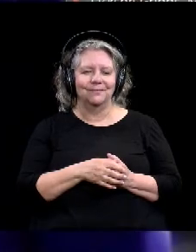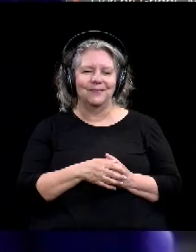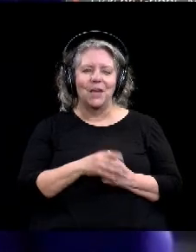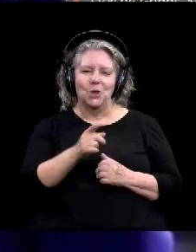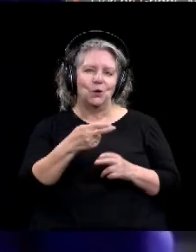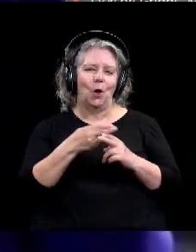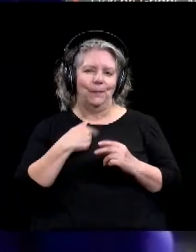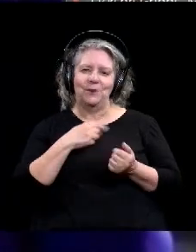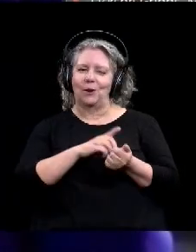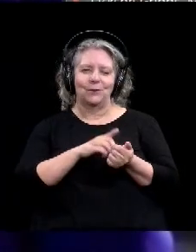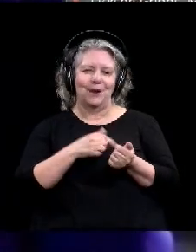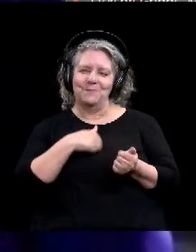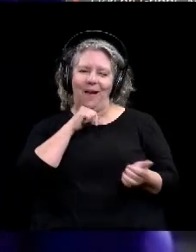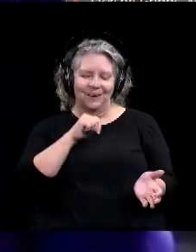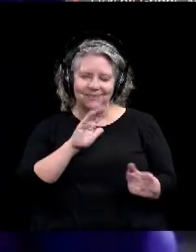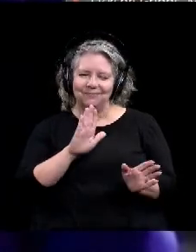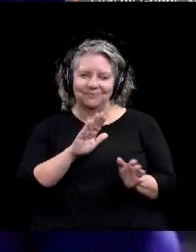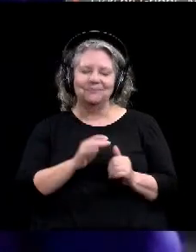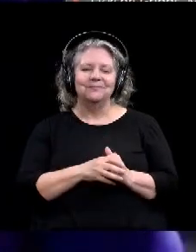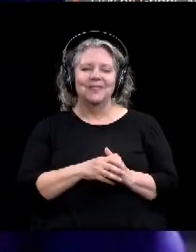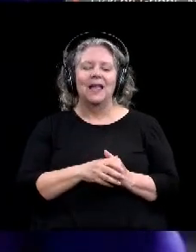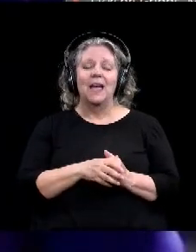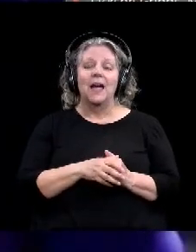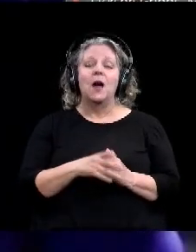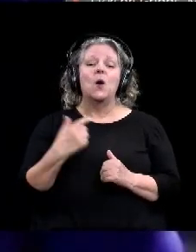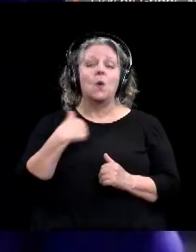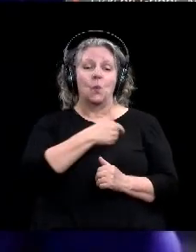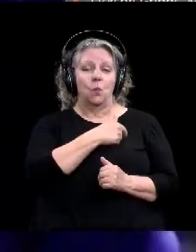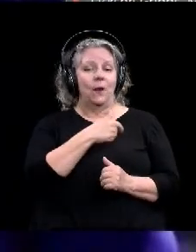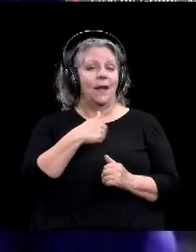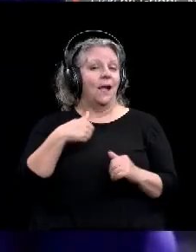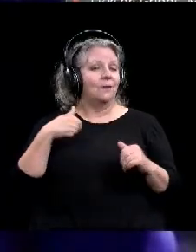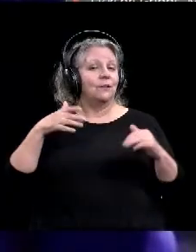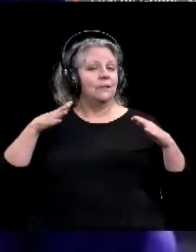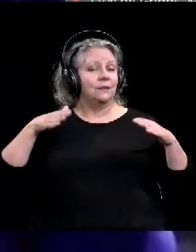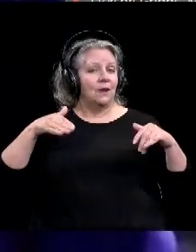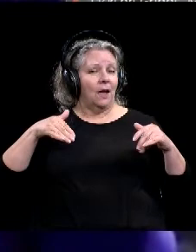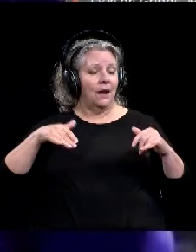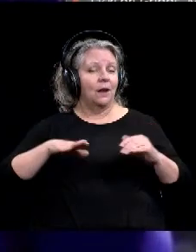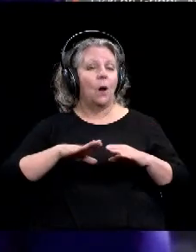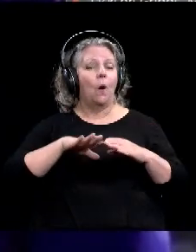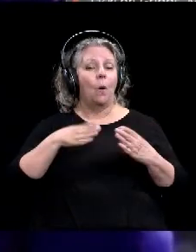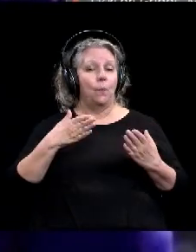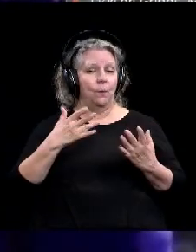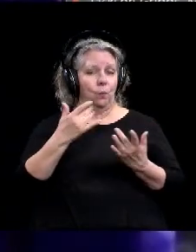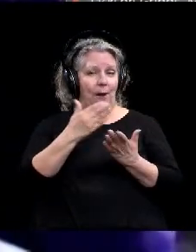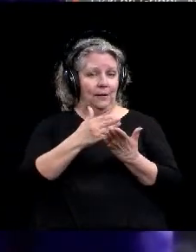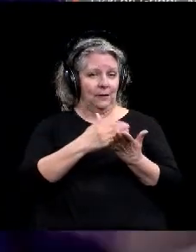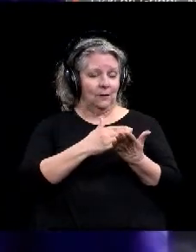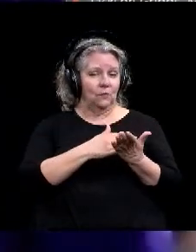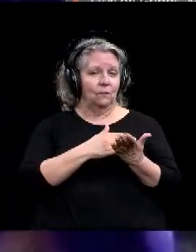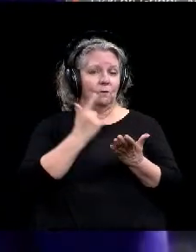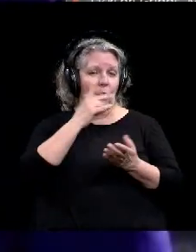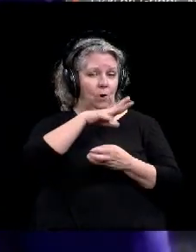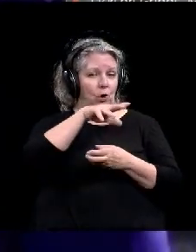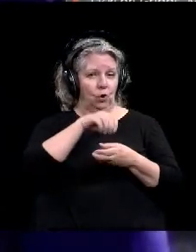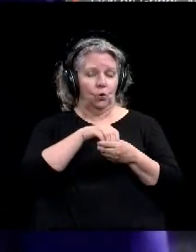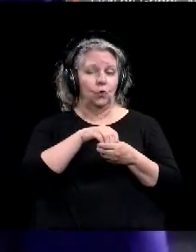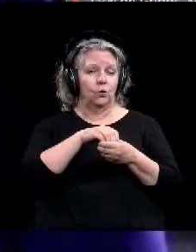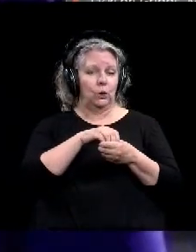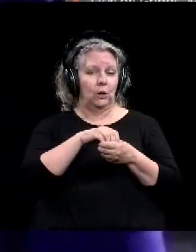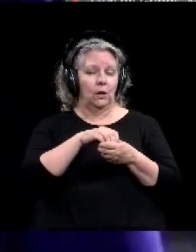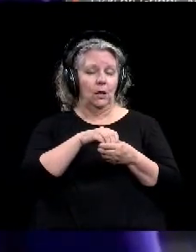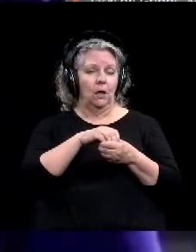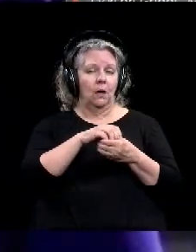no hemos había abierto esa es la lista de espera para